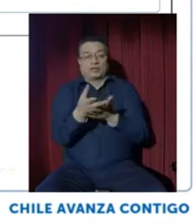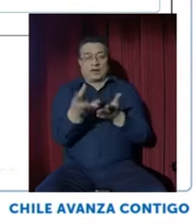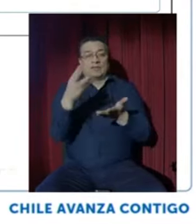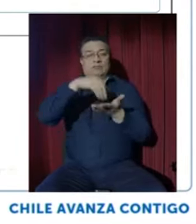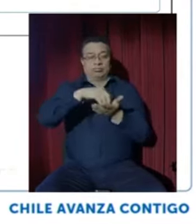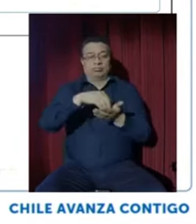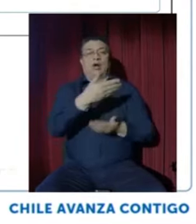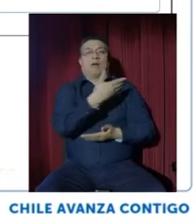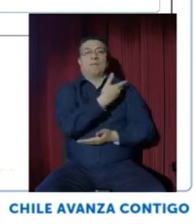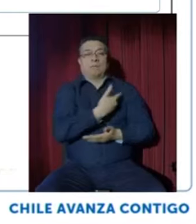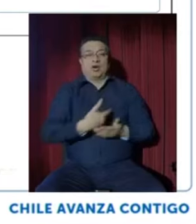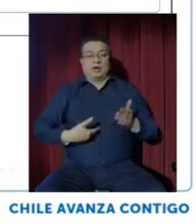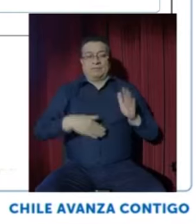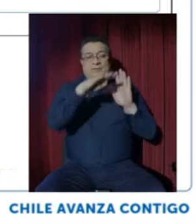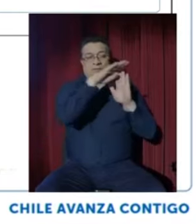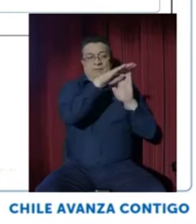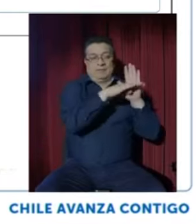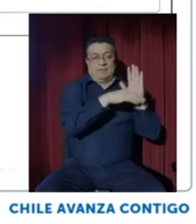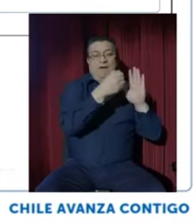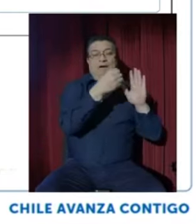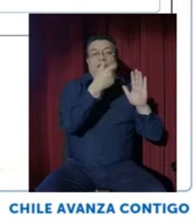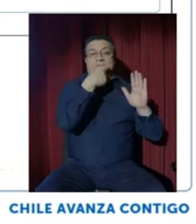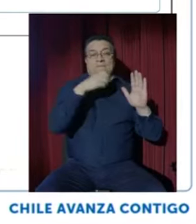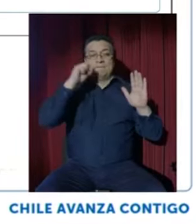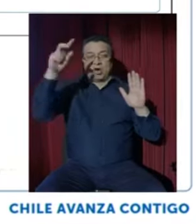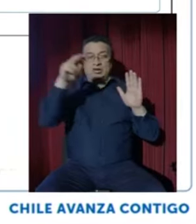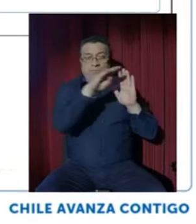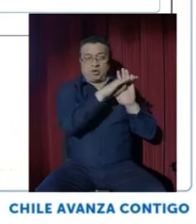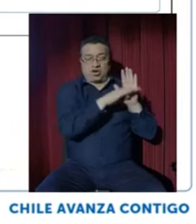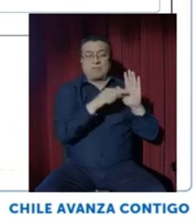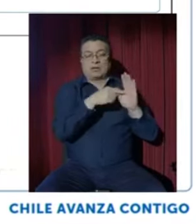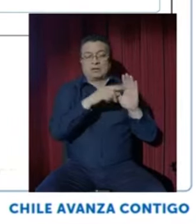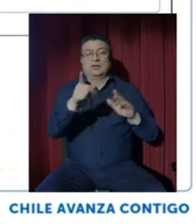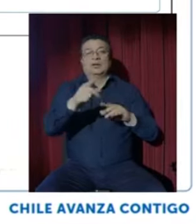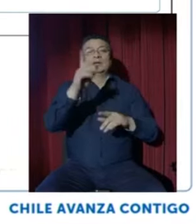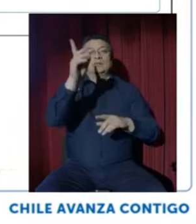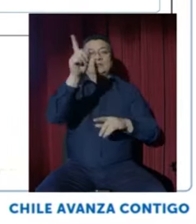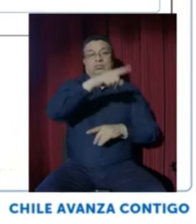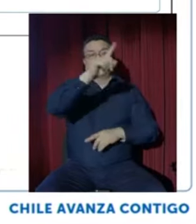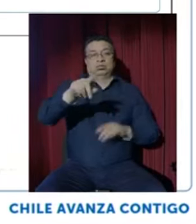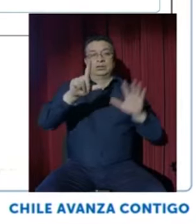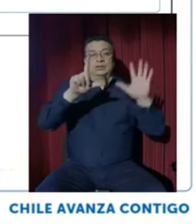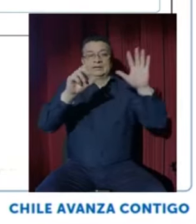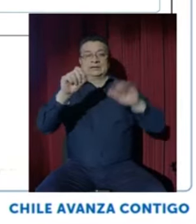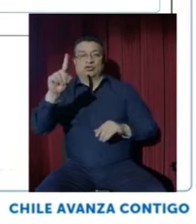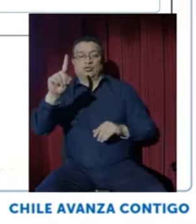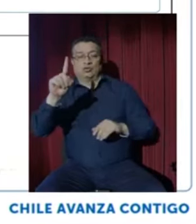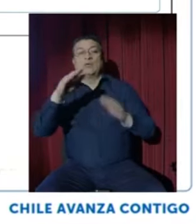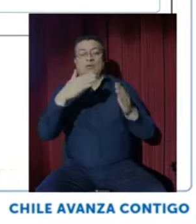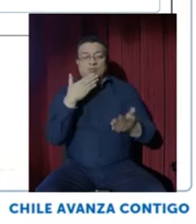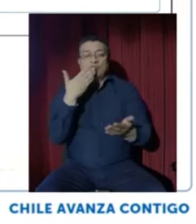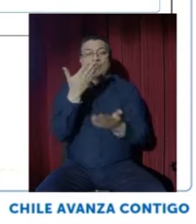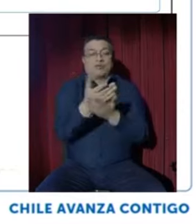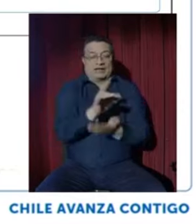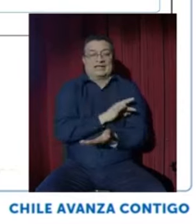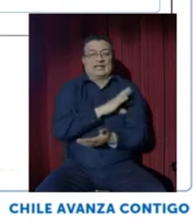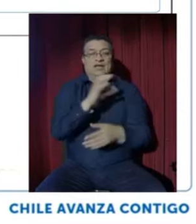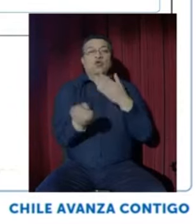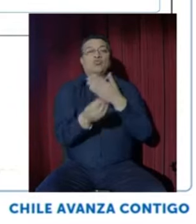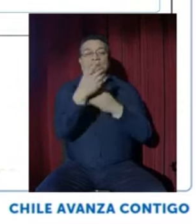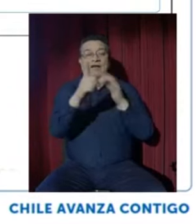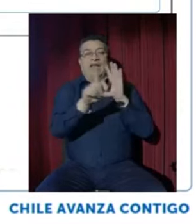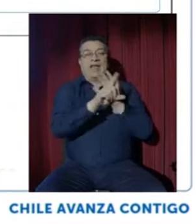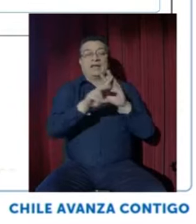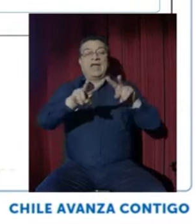programa de gobierno del presidente Gabriel bor que es la derogación del 701 y proponer para Chile una nueva ley de